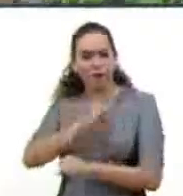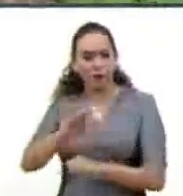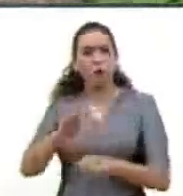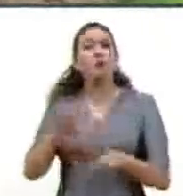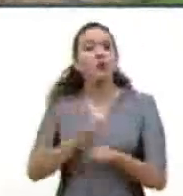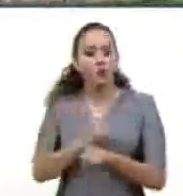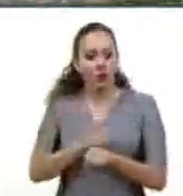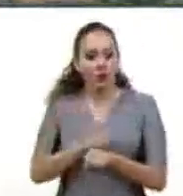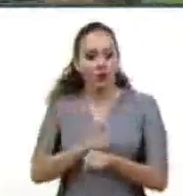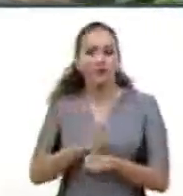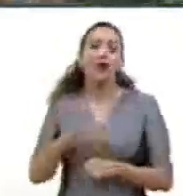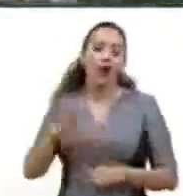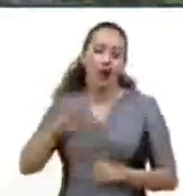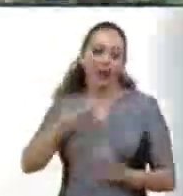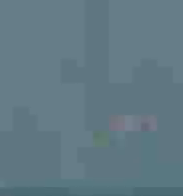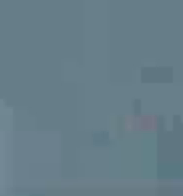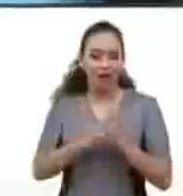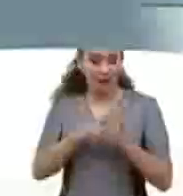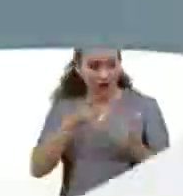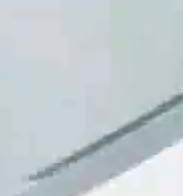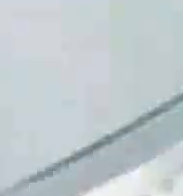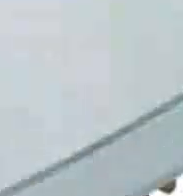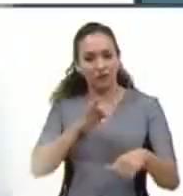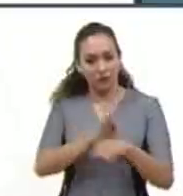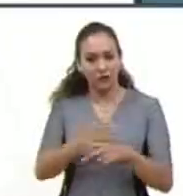al medio ambiente.